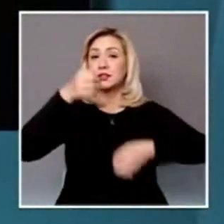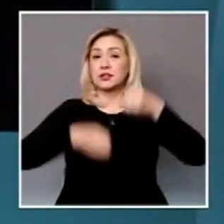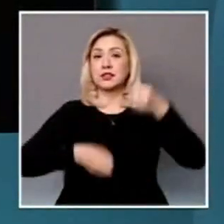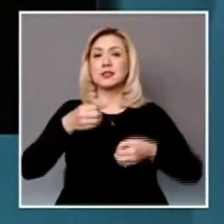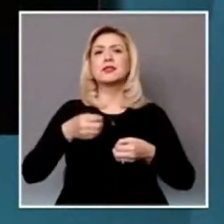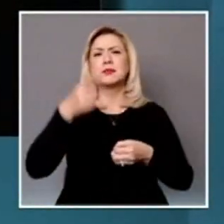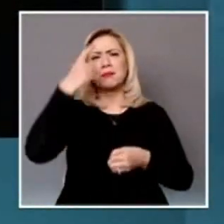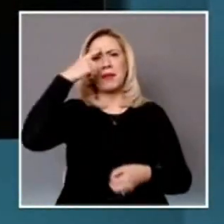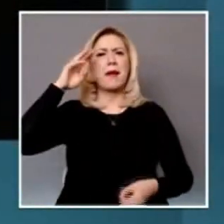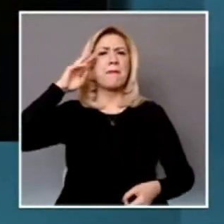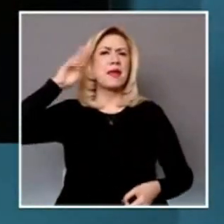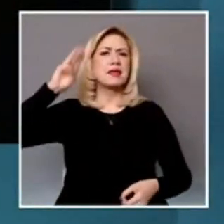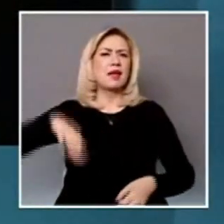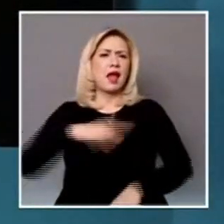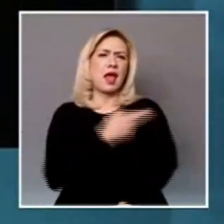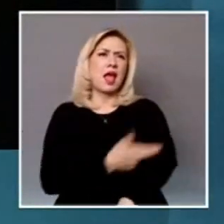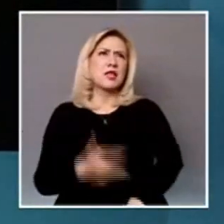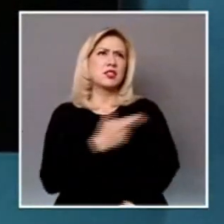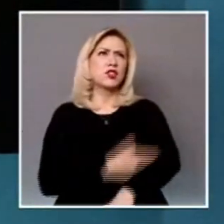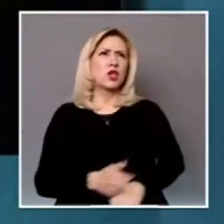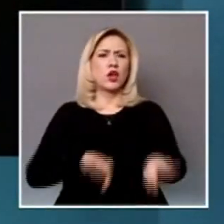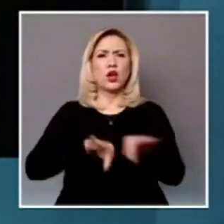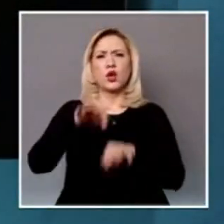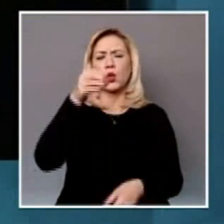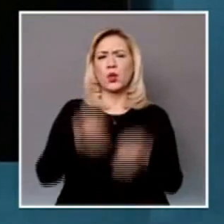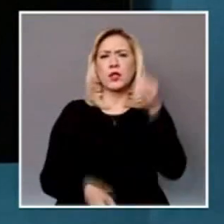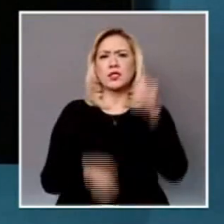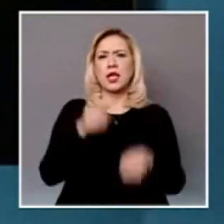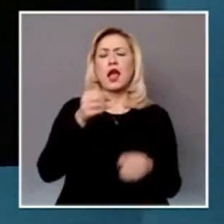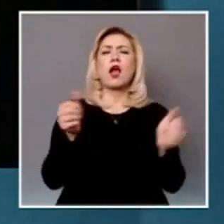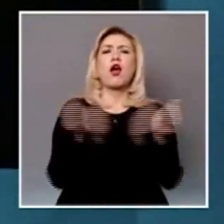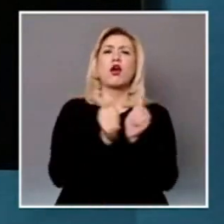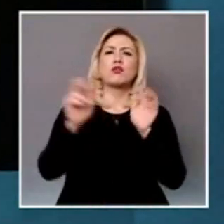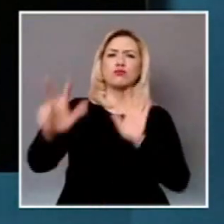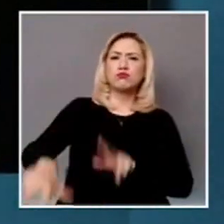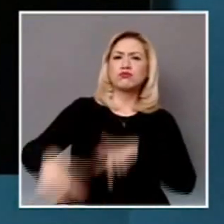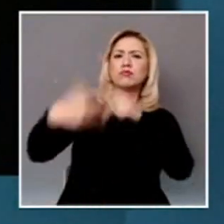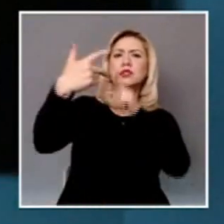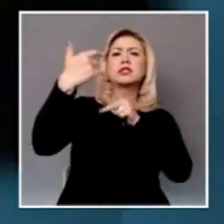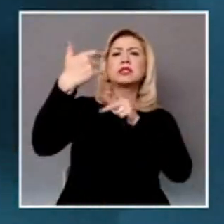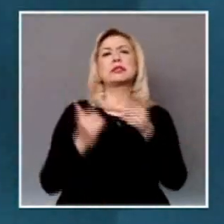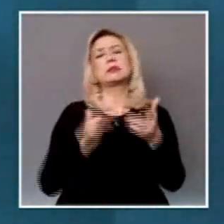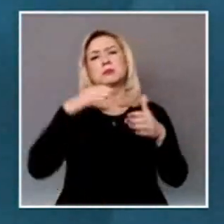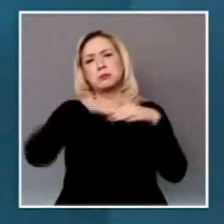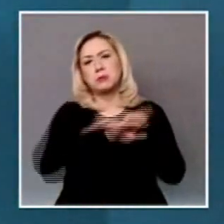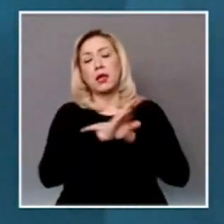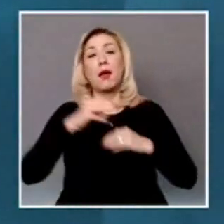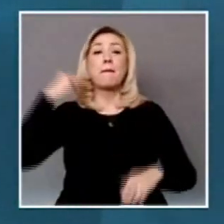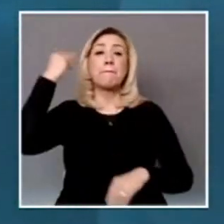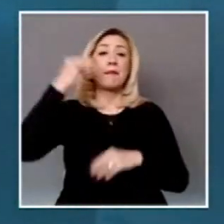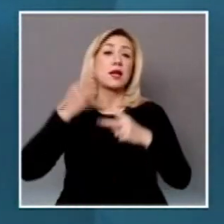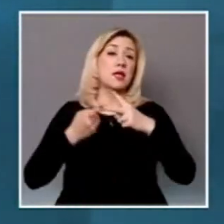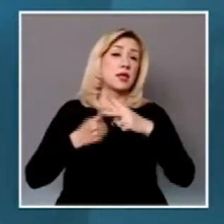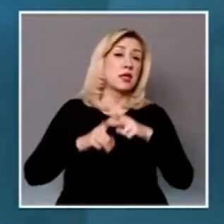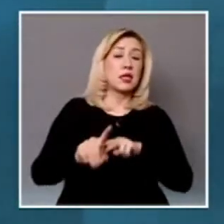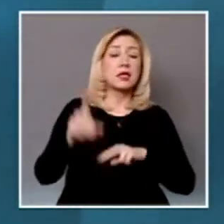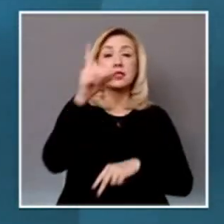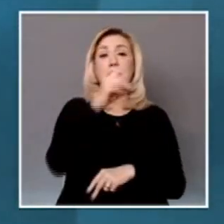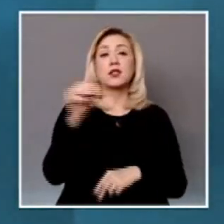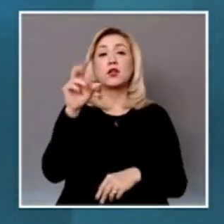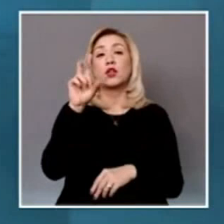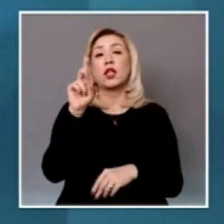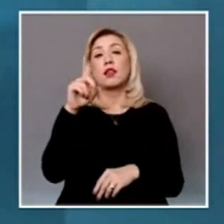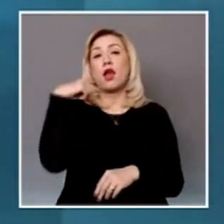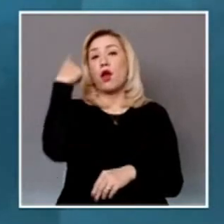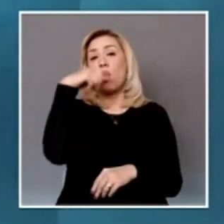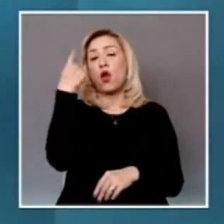gestión judicial en modalidad híbrida, que iniciará en marzo próximo con una duración de 130 horas. Tiene